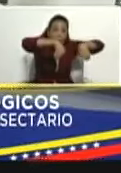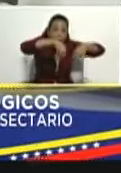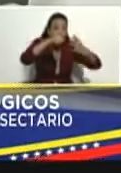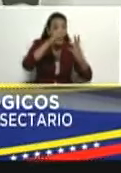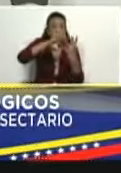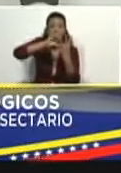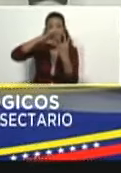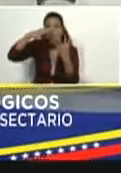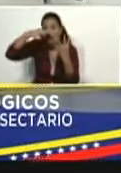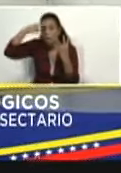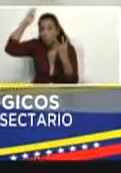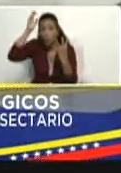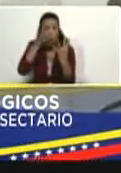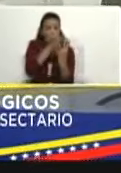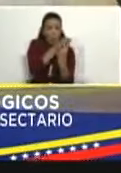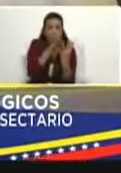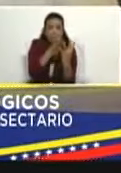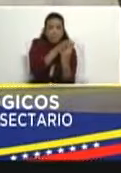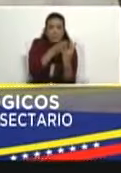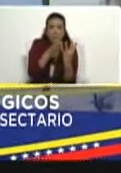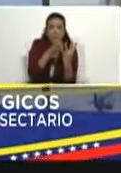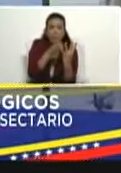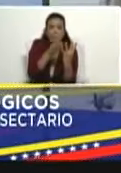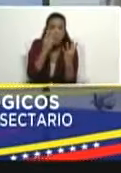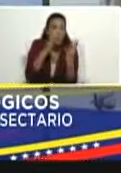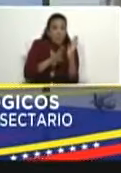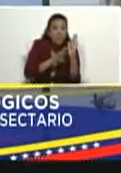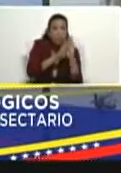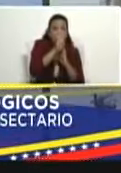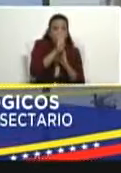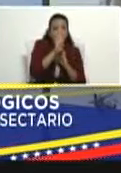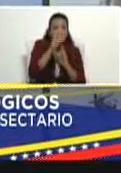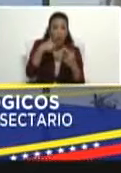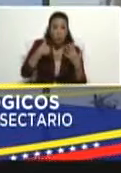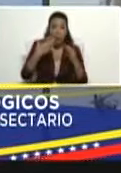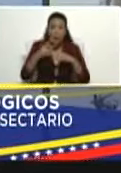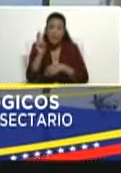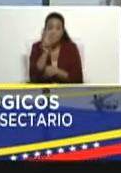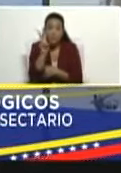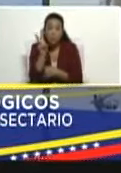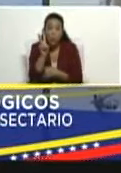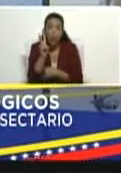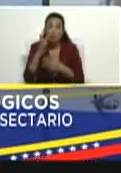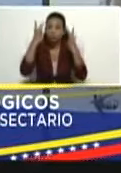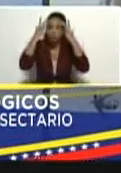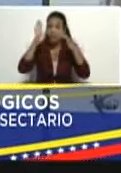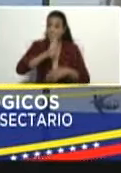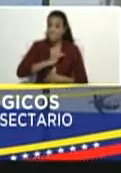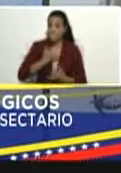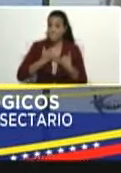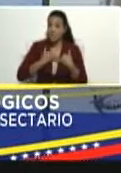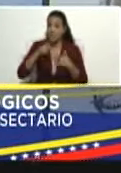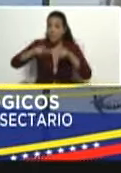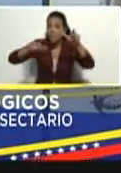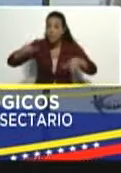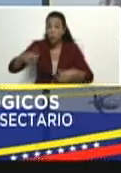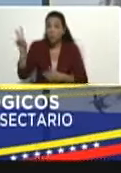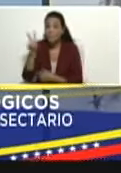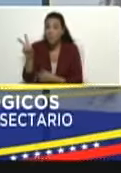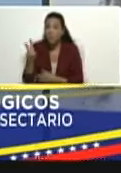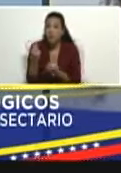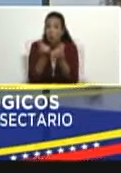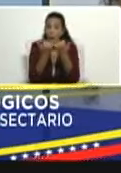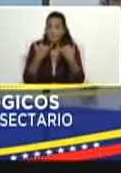fase adulta, para lo cual hemos desarrollado en nuestro país, con talento nacional, con